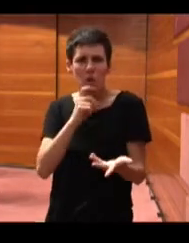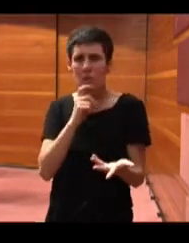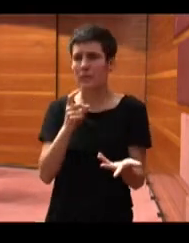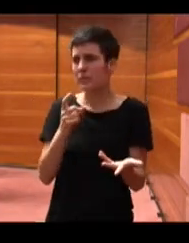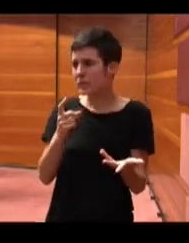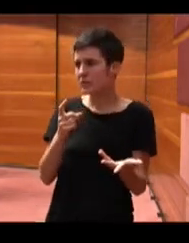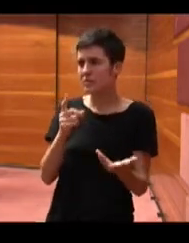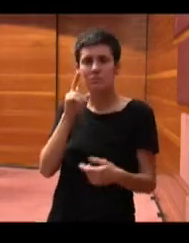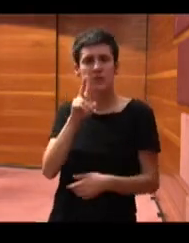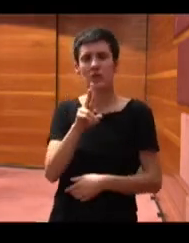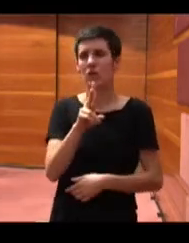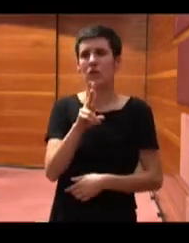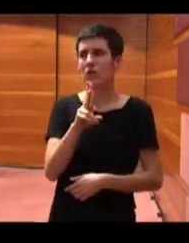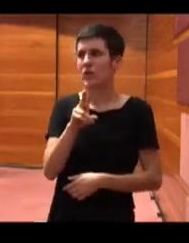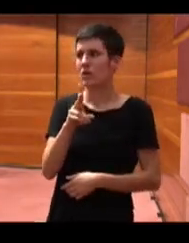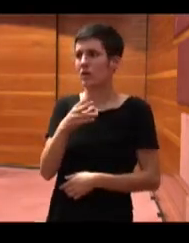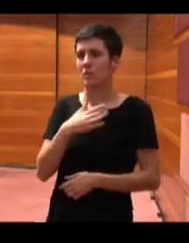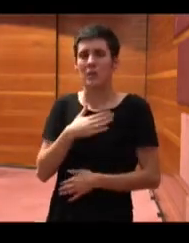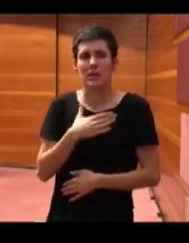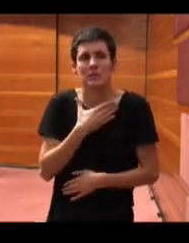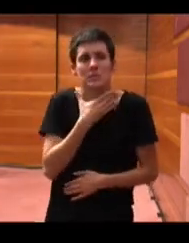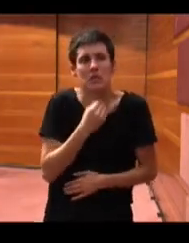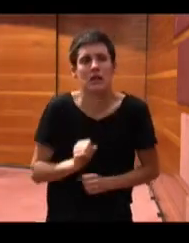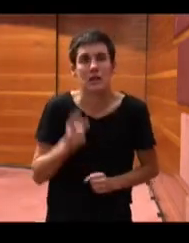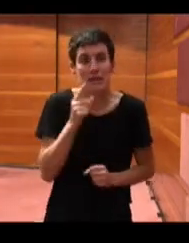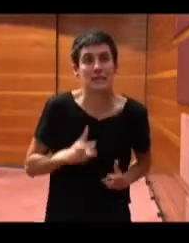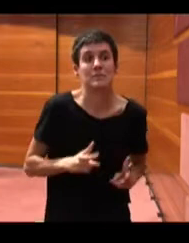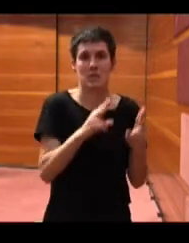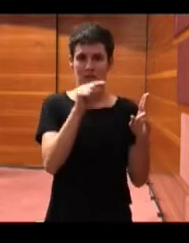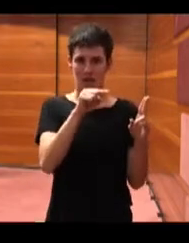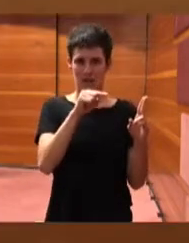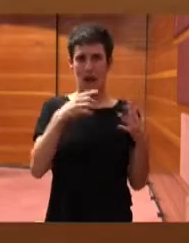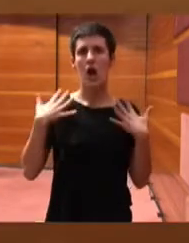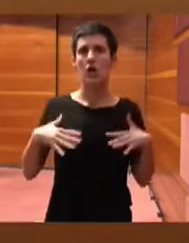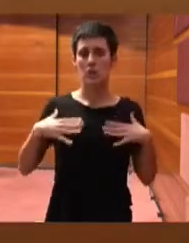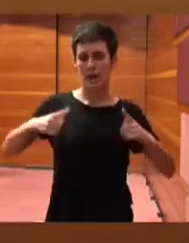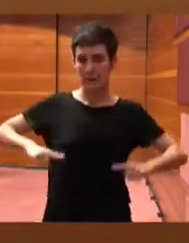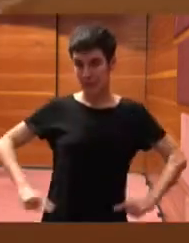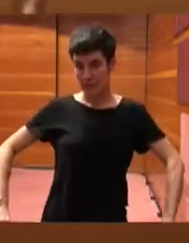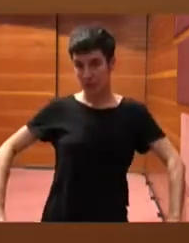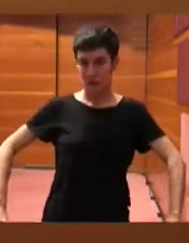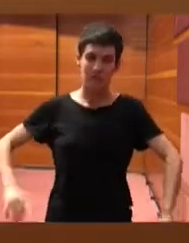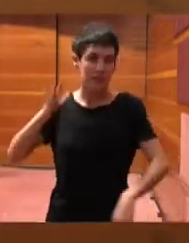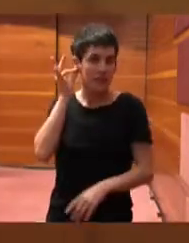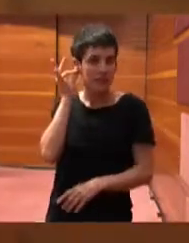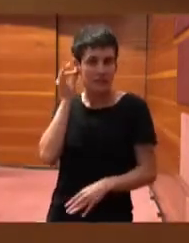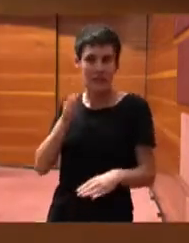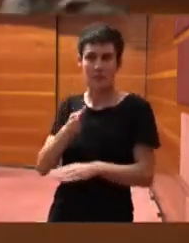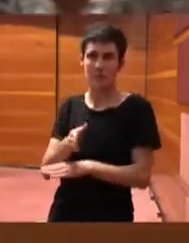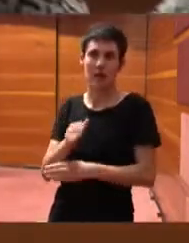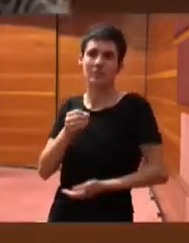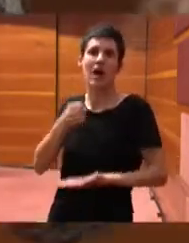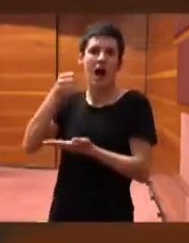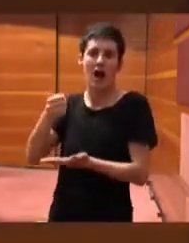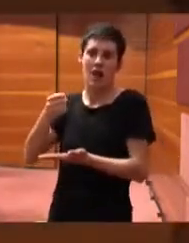mirando la única parte en la que más me gusta, que es los vestidos que llevan las chicas a la gala. No